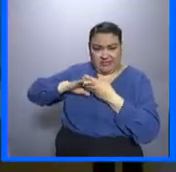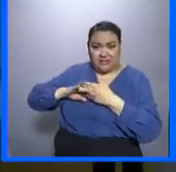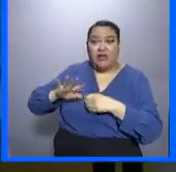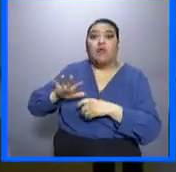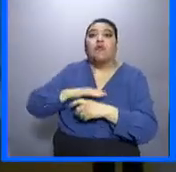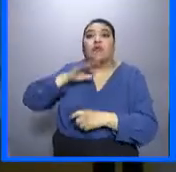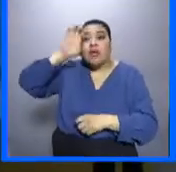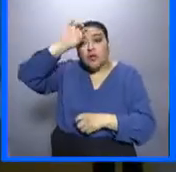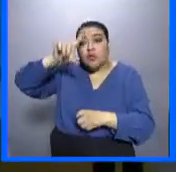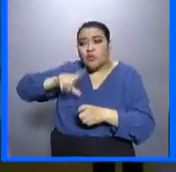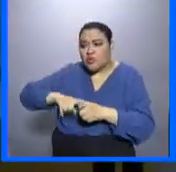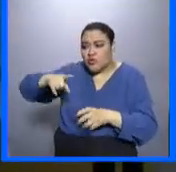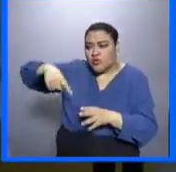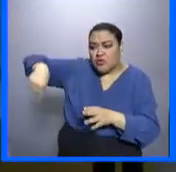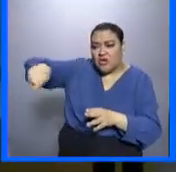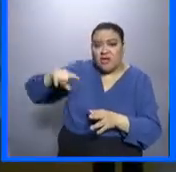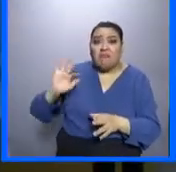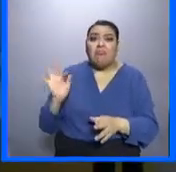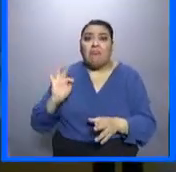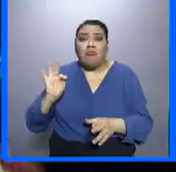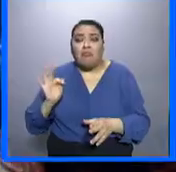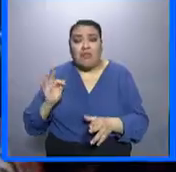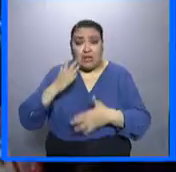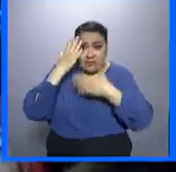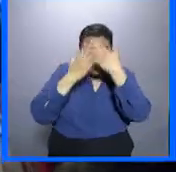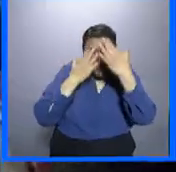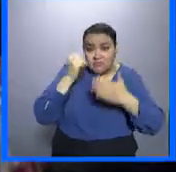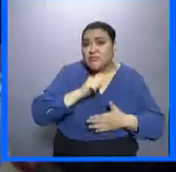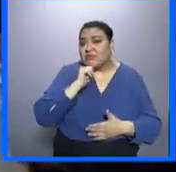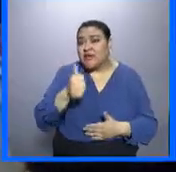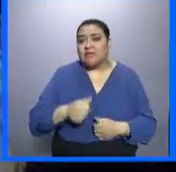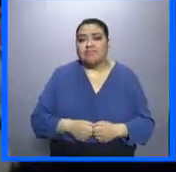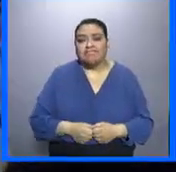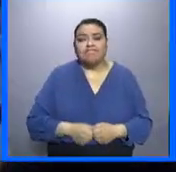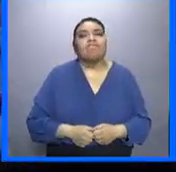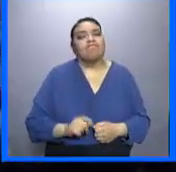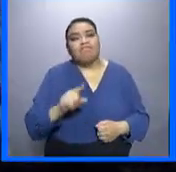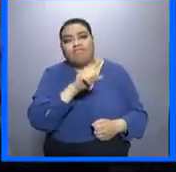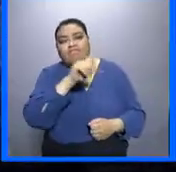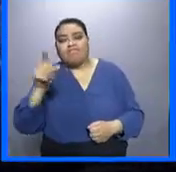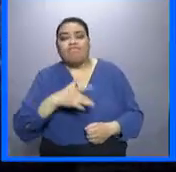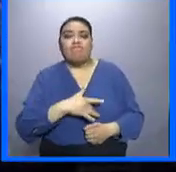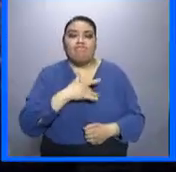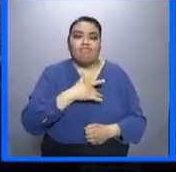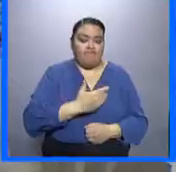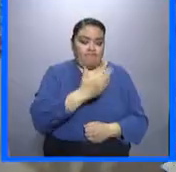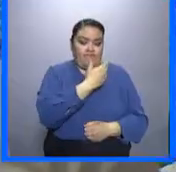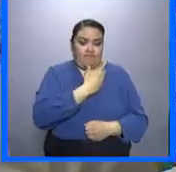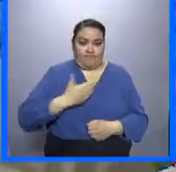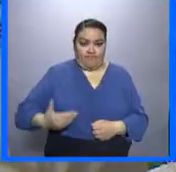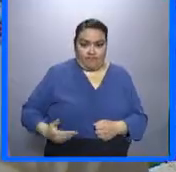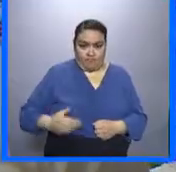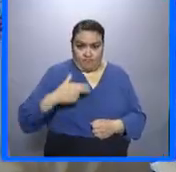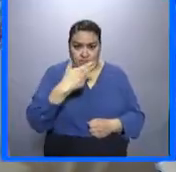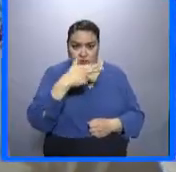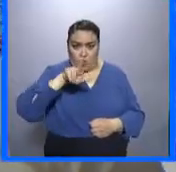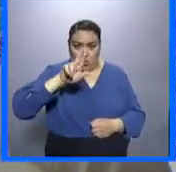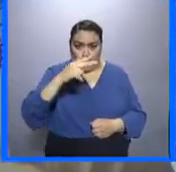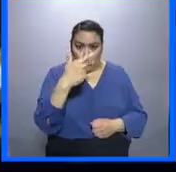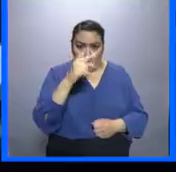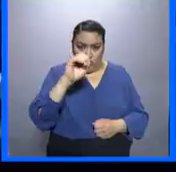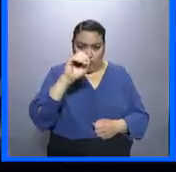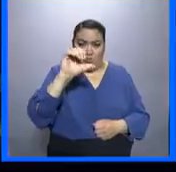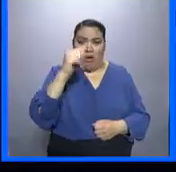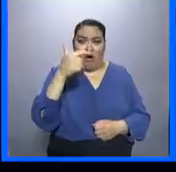cuestiones culturales quizás no hemos podido salir adelante. Confiaron en la sensibilidad del ministro presidente Hugo Aguilar Ortiz